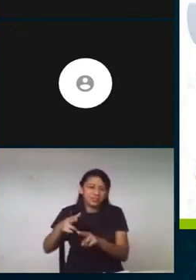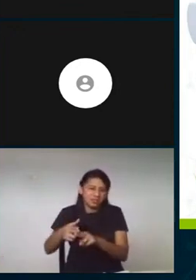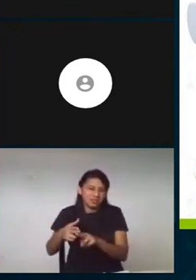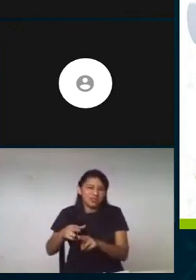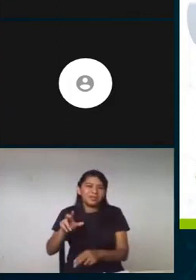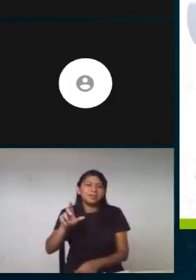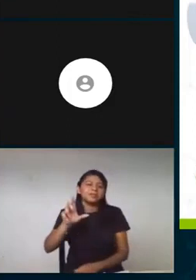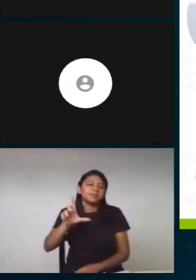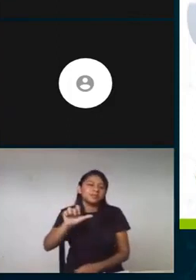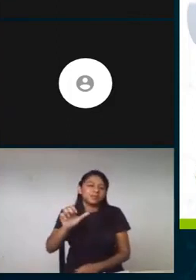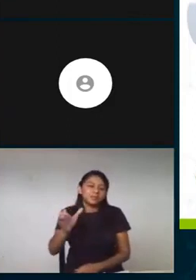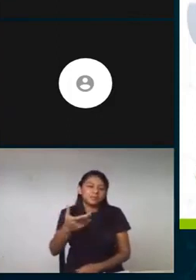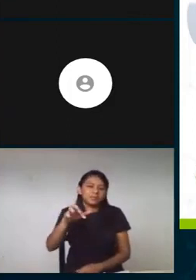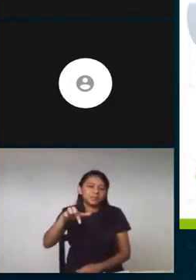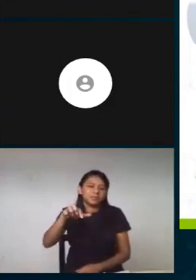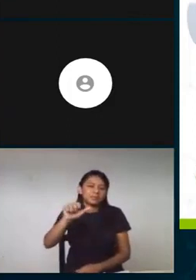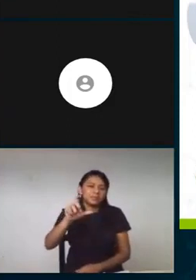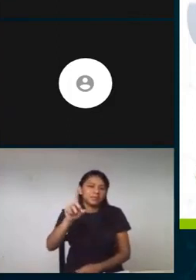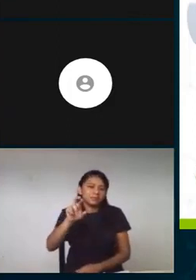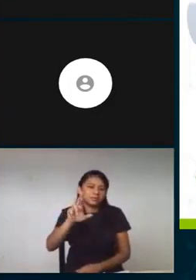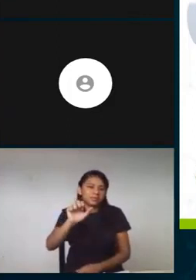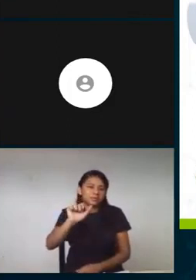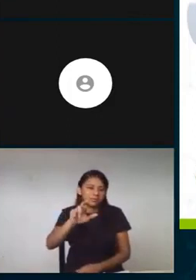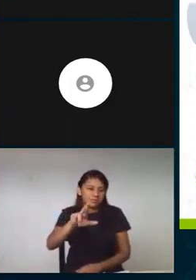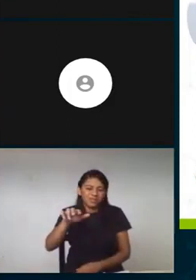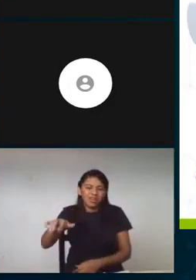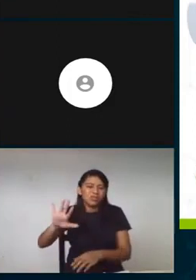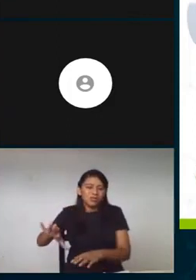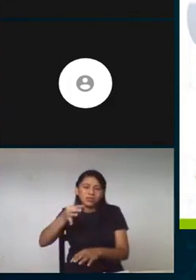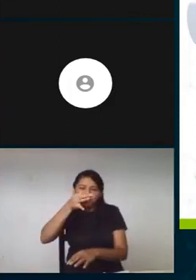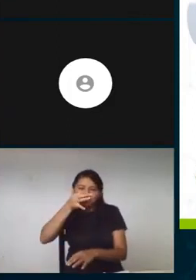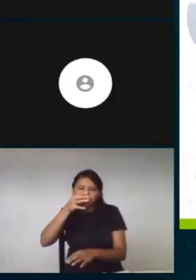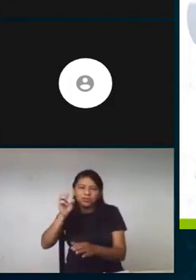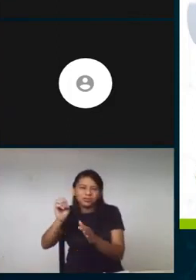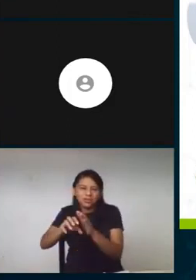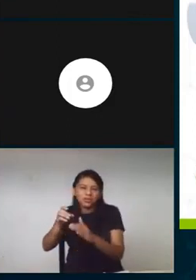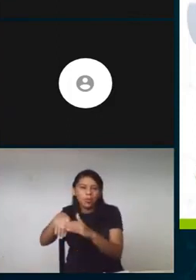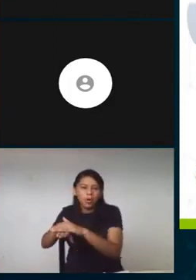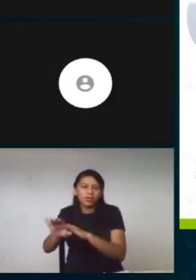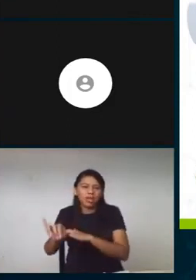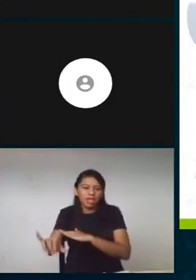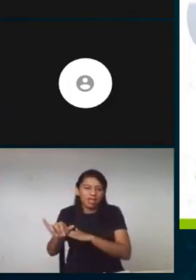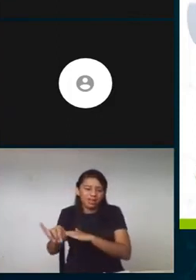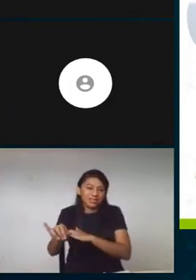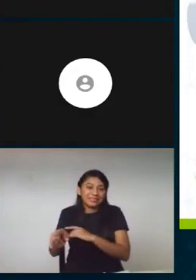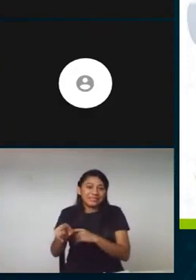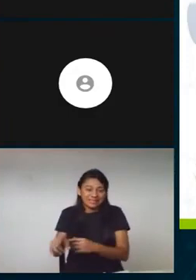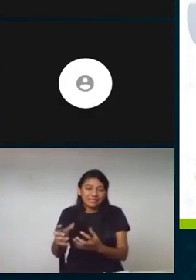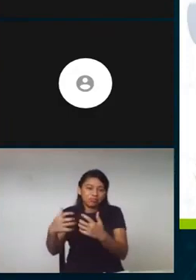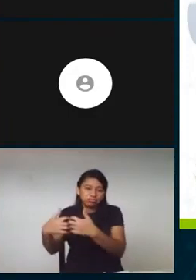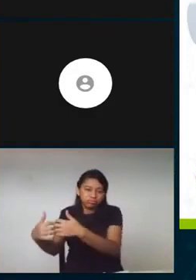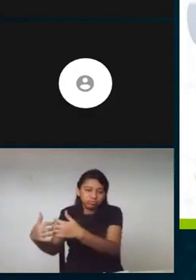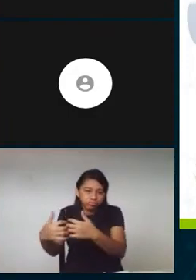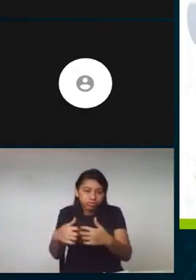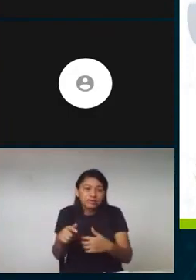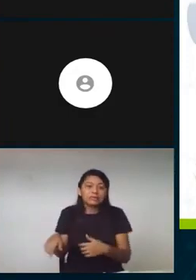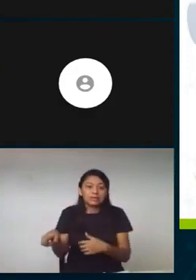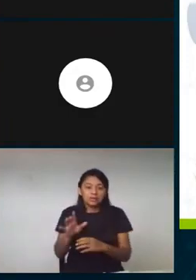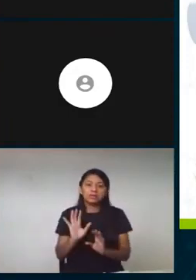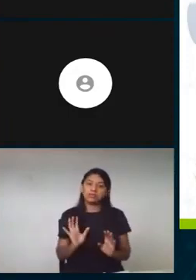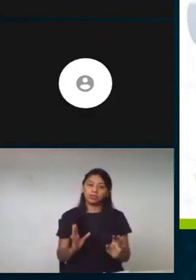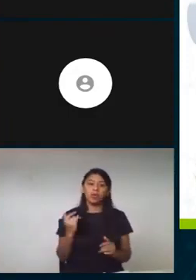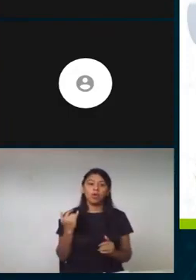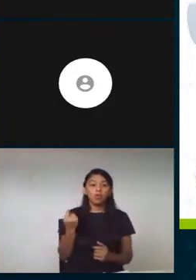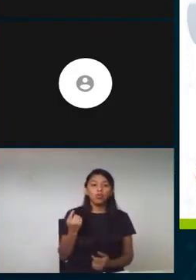Pradera. Este relleno sanitario hasta el momento se ha sostenido, ¿cierto? Pero en